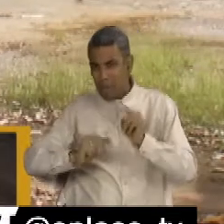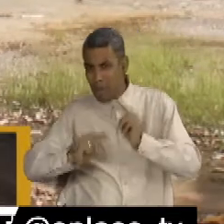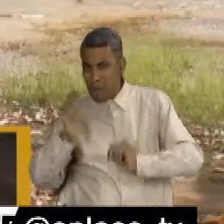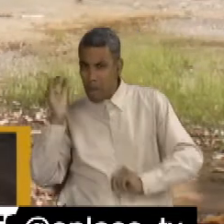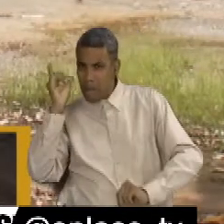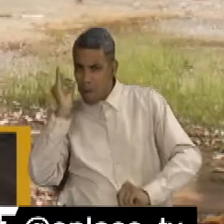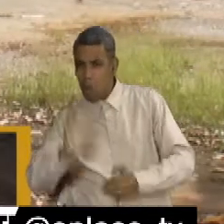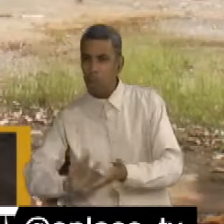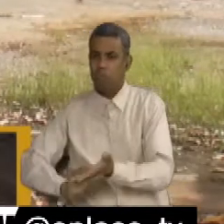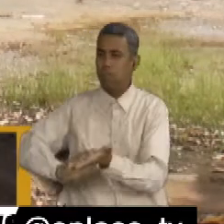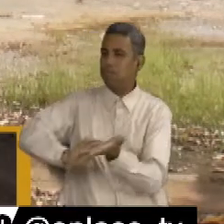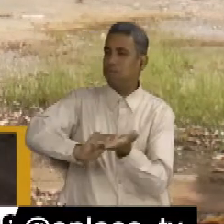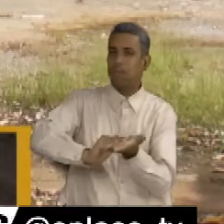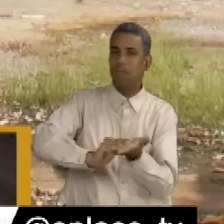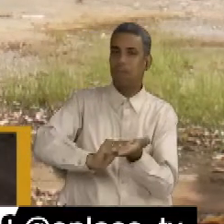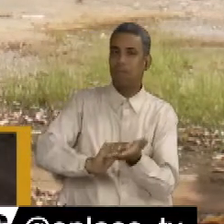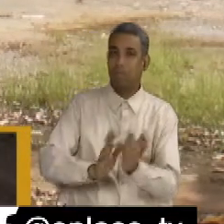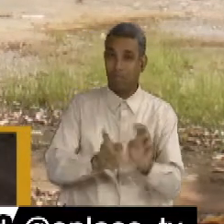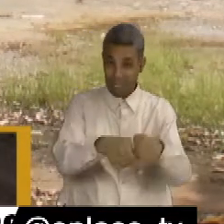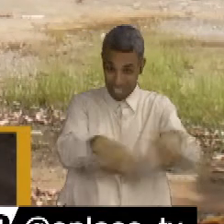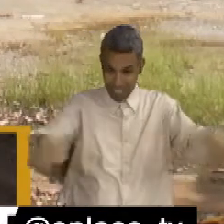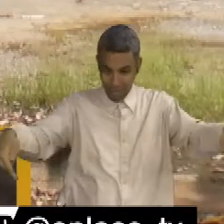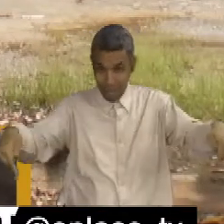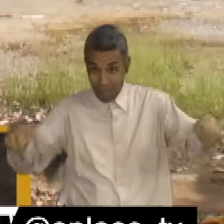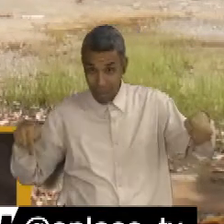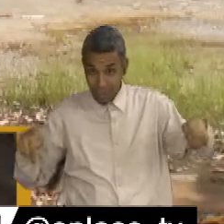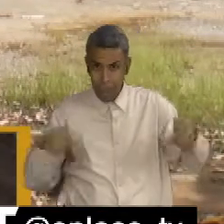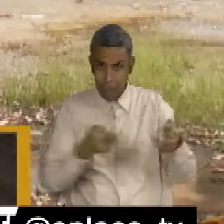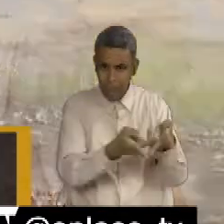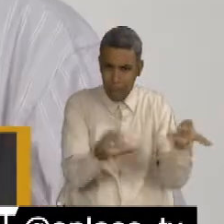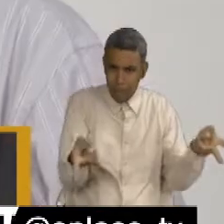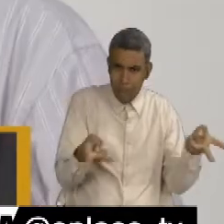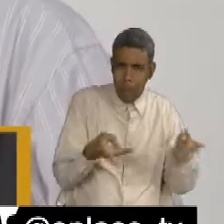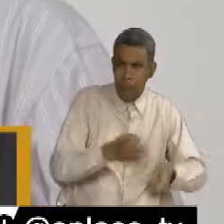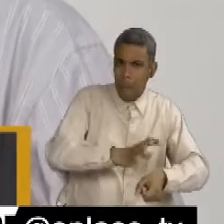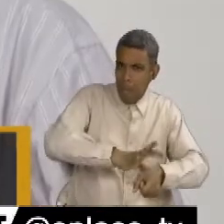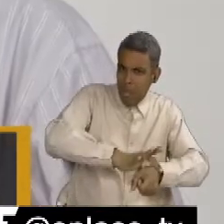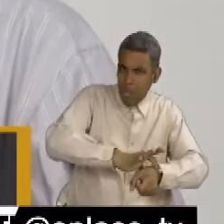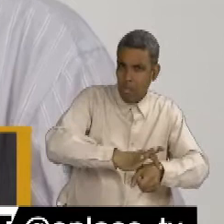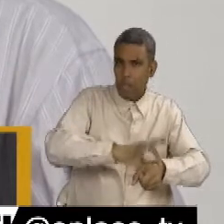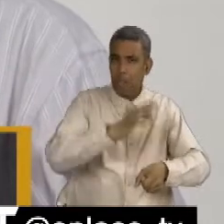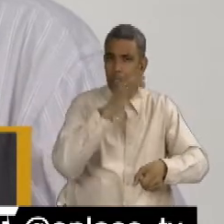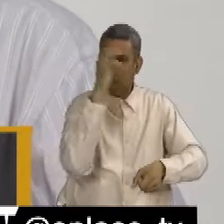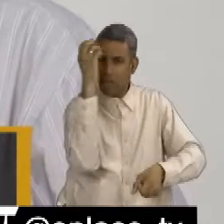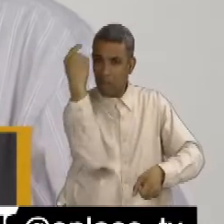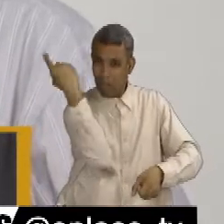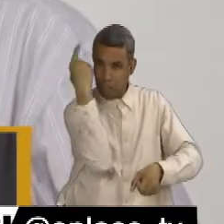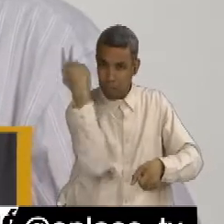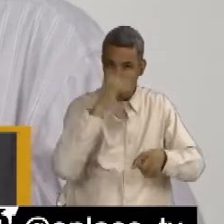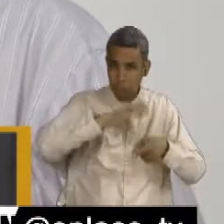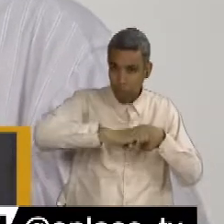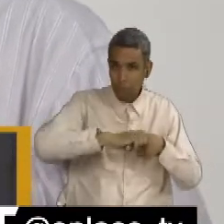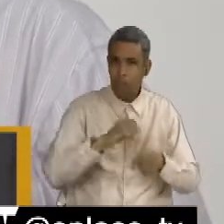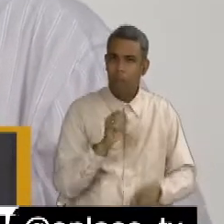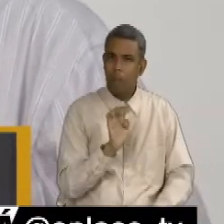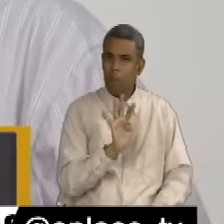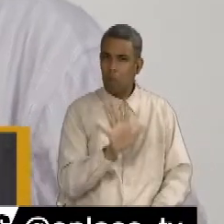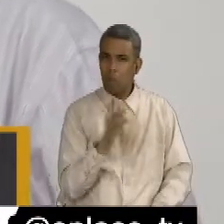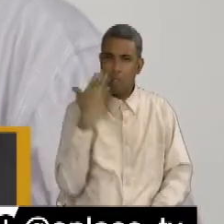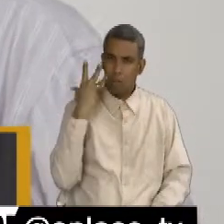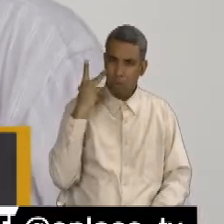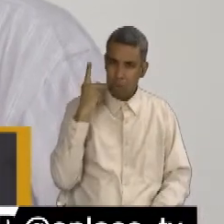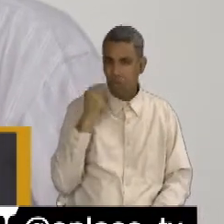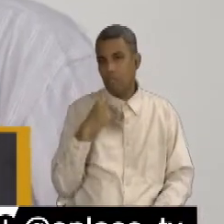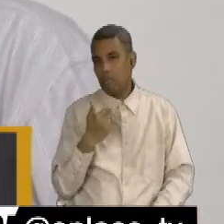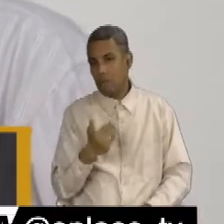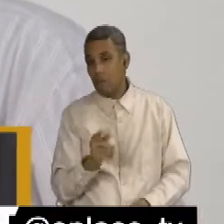van a entregarnos la parte de consulta externa más o menos en unos 45 días y en otros 45 días